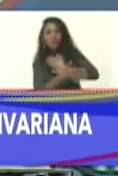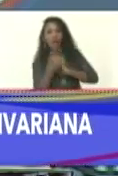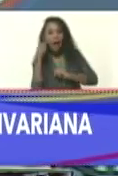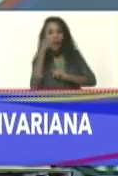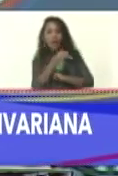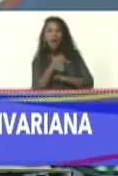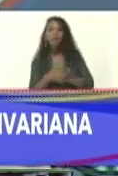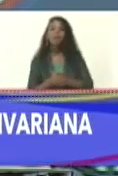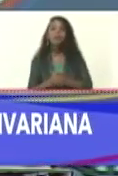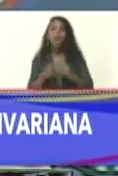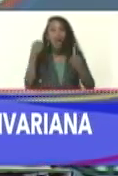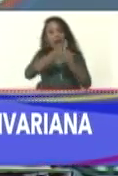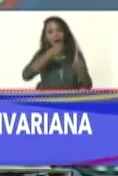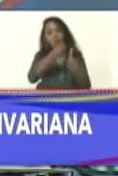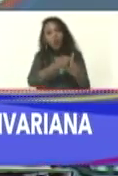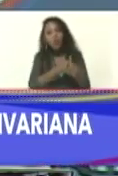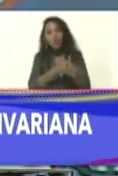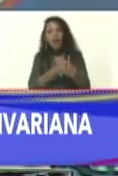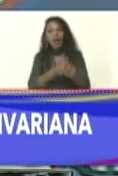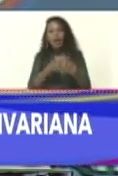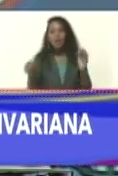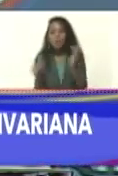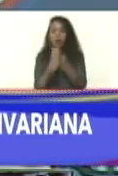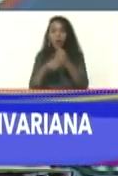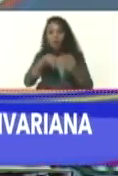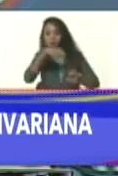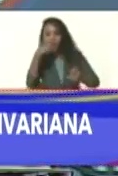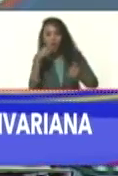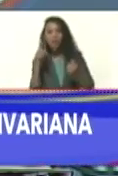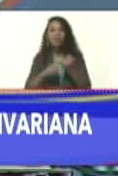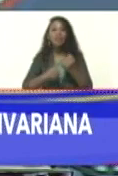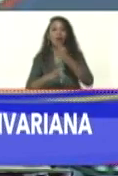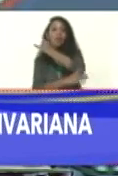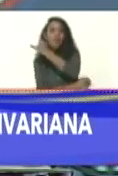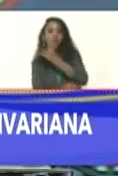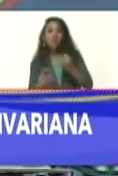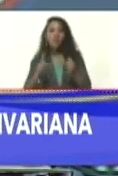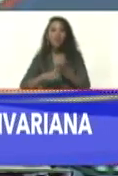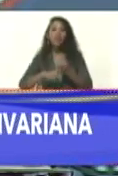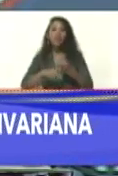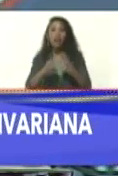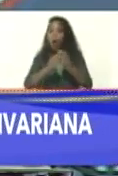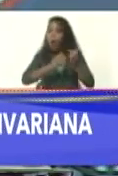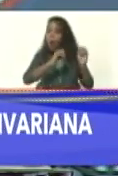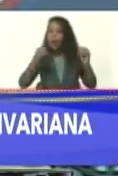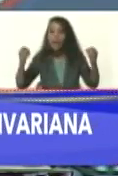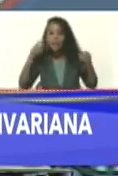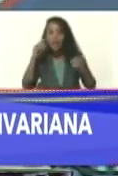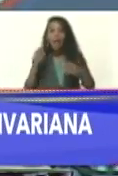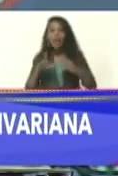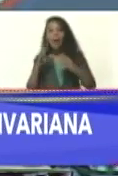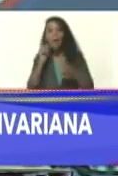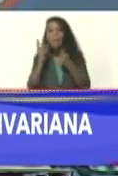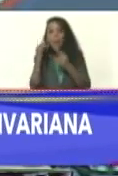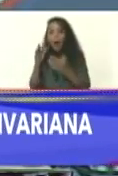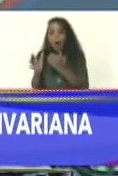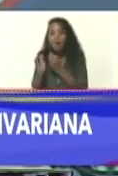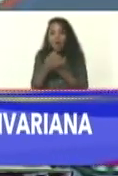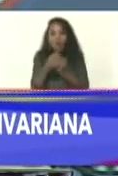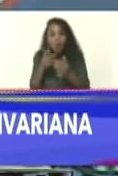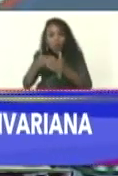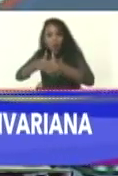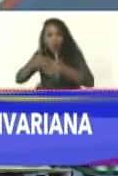ellas la lucha contra el narcotráfico, la corrupción, la delincuencia organizada y el financiamiento del terrorismo, así como también